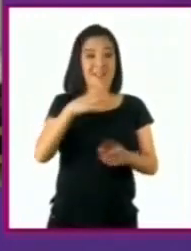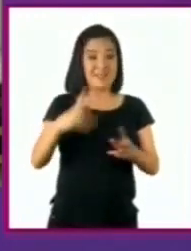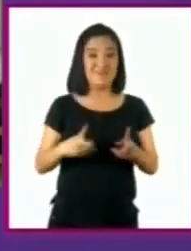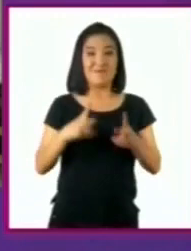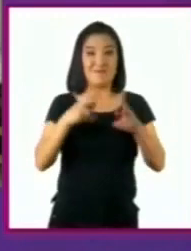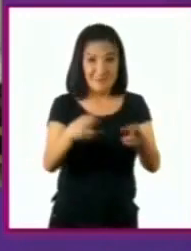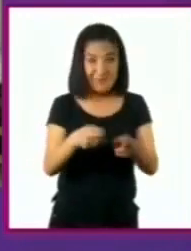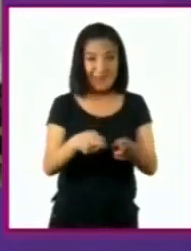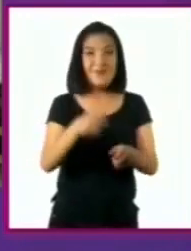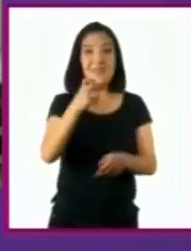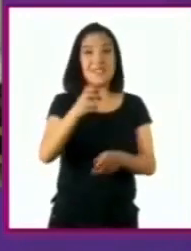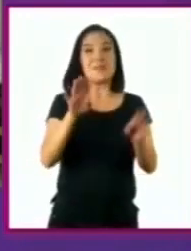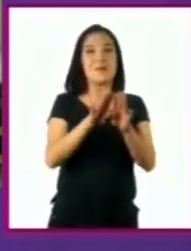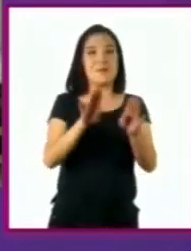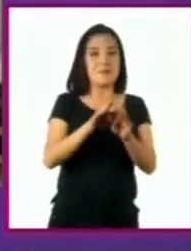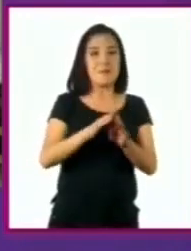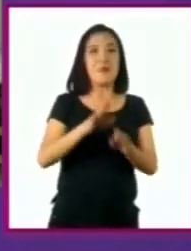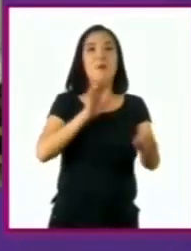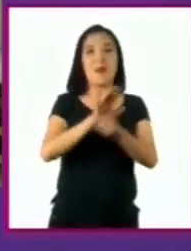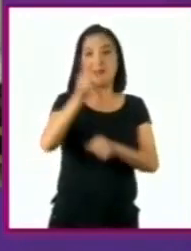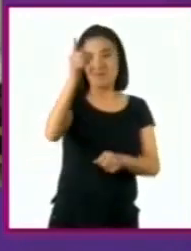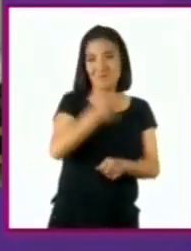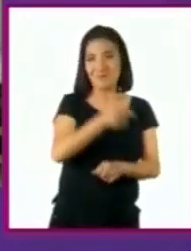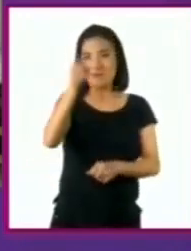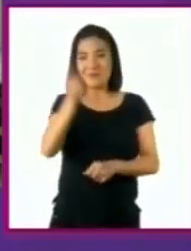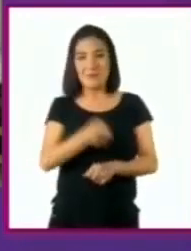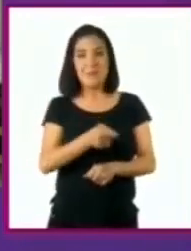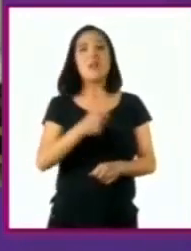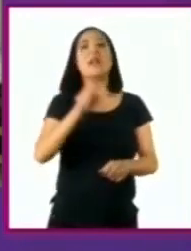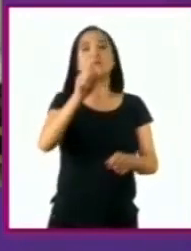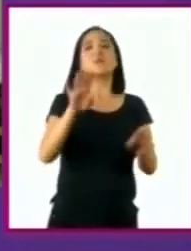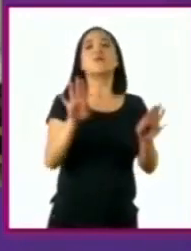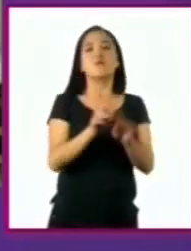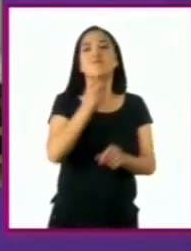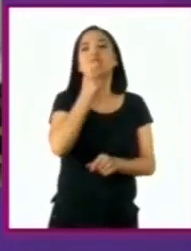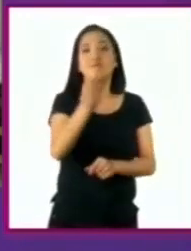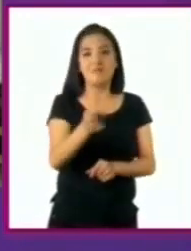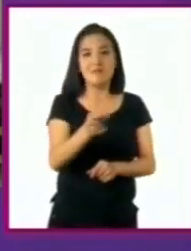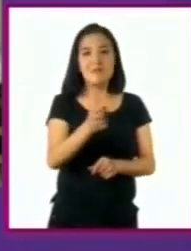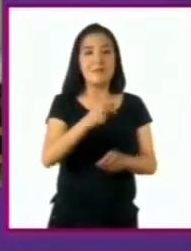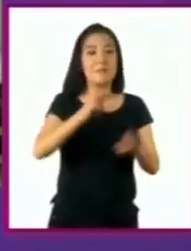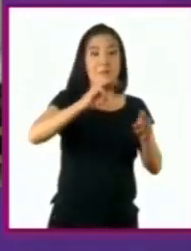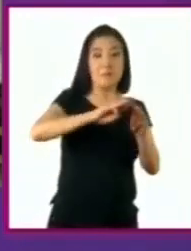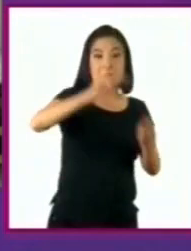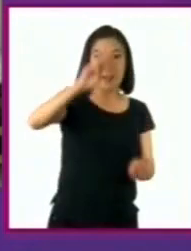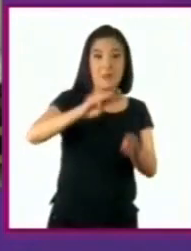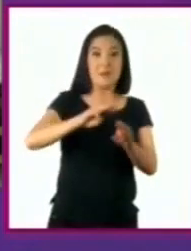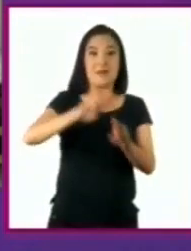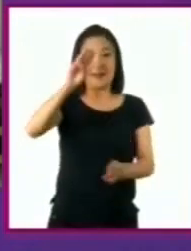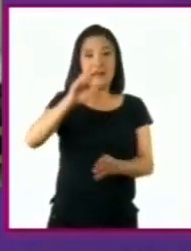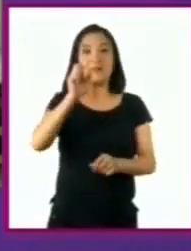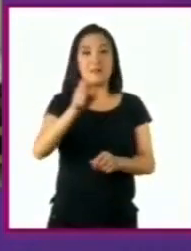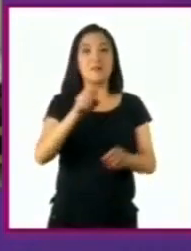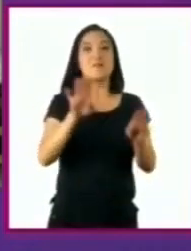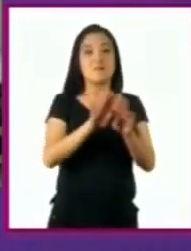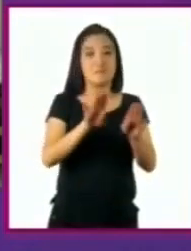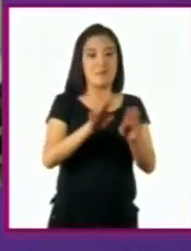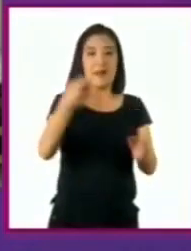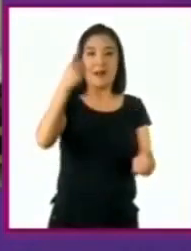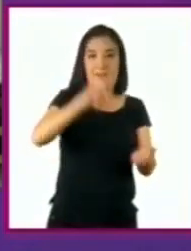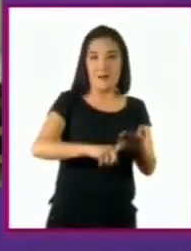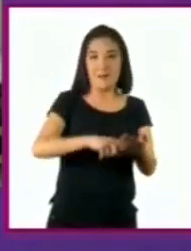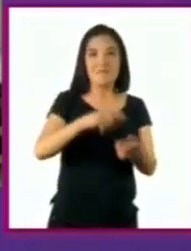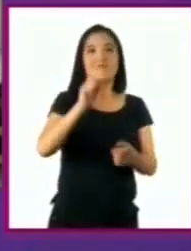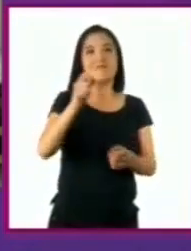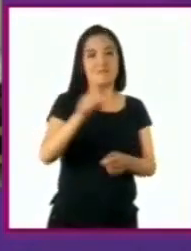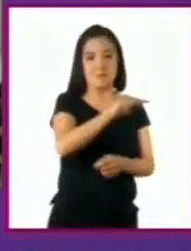dos o más paralelas, se cumple que las medidas de los segmentos formados por las paralelas en una de las rectas guardan